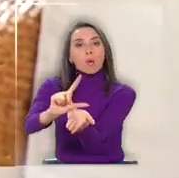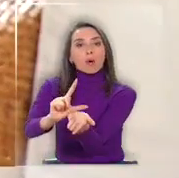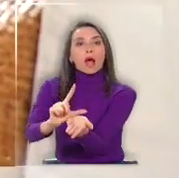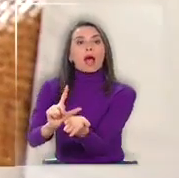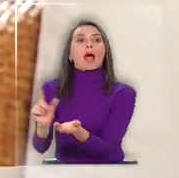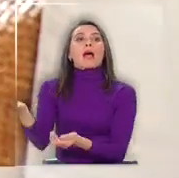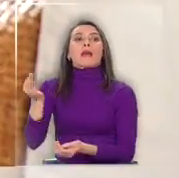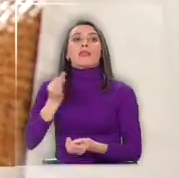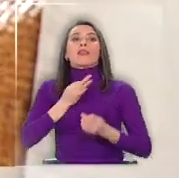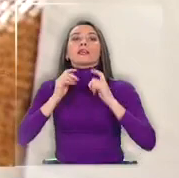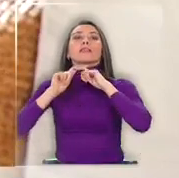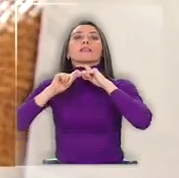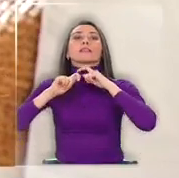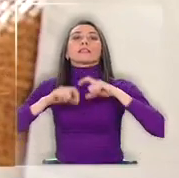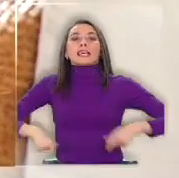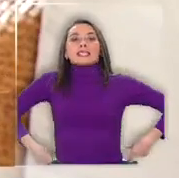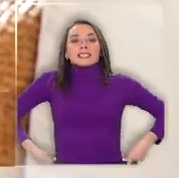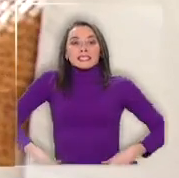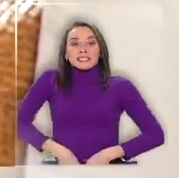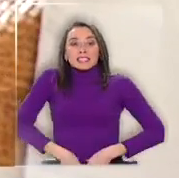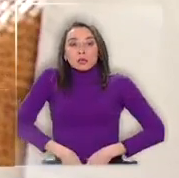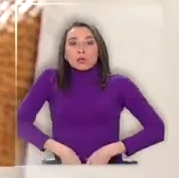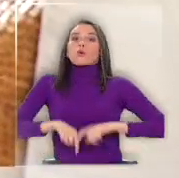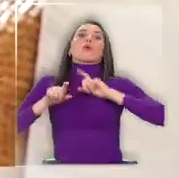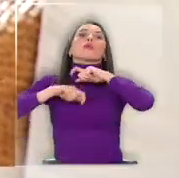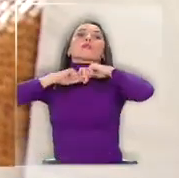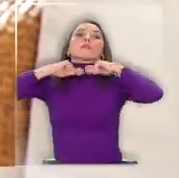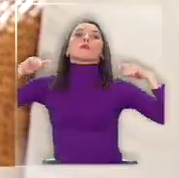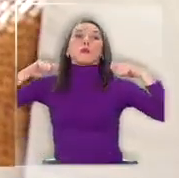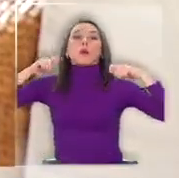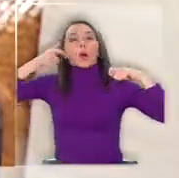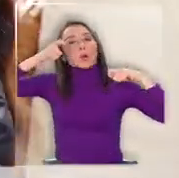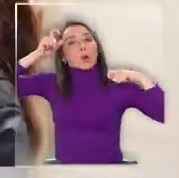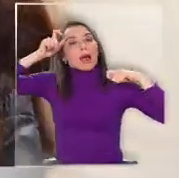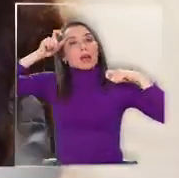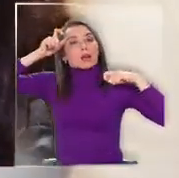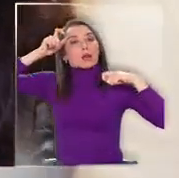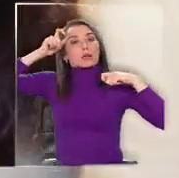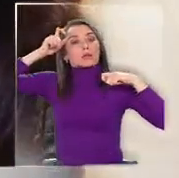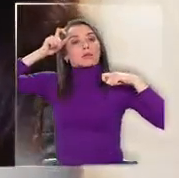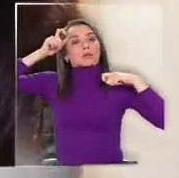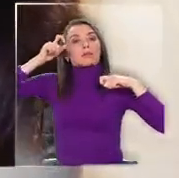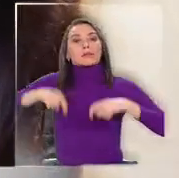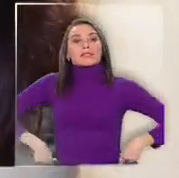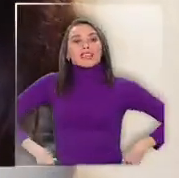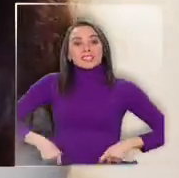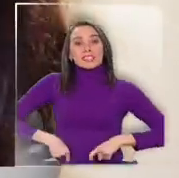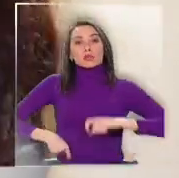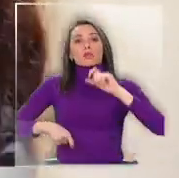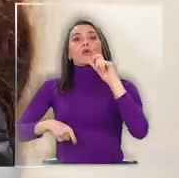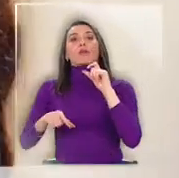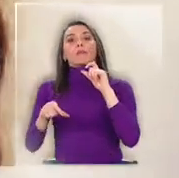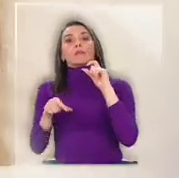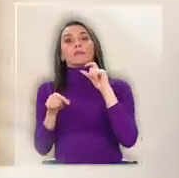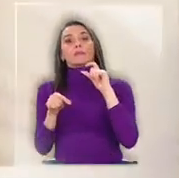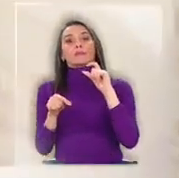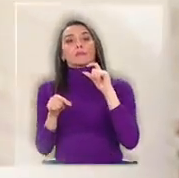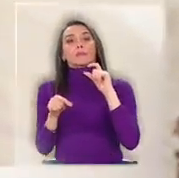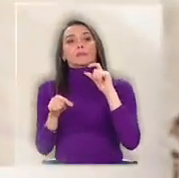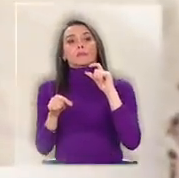Dicen que se suicidó con un cinturón de cuero y que ese cinturón lo amarró en